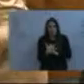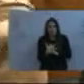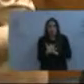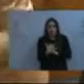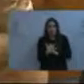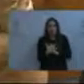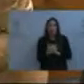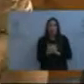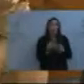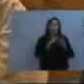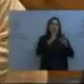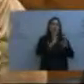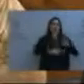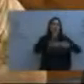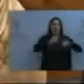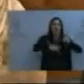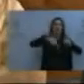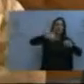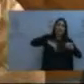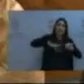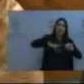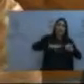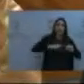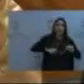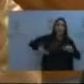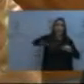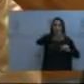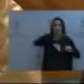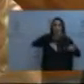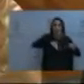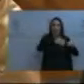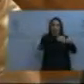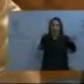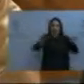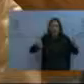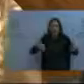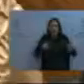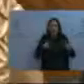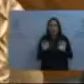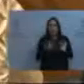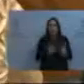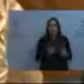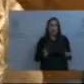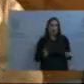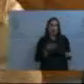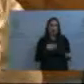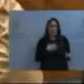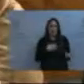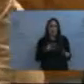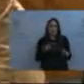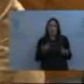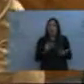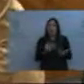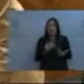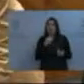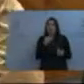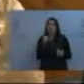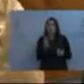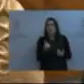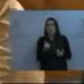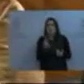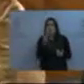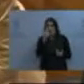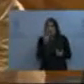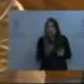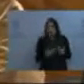hayan construido las viviendas y no esté hecha la urbanización. El Ayuntamiento de Siero ha dado 20 días de información pública por si alguna